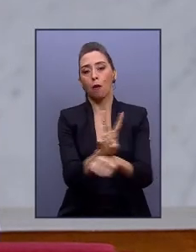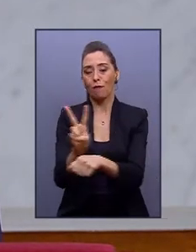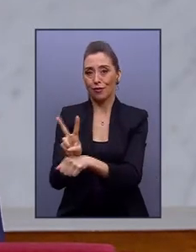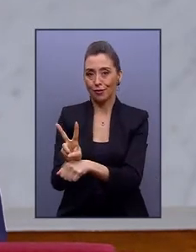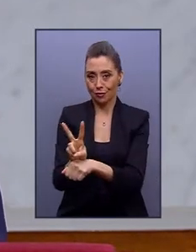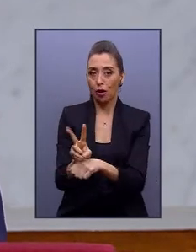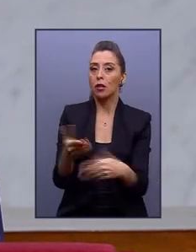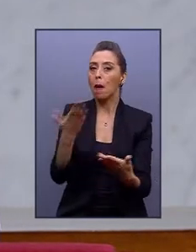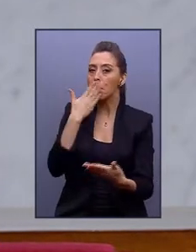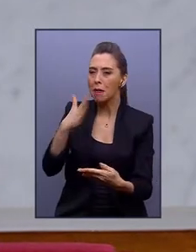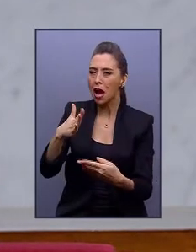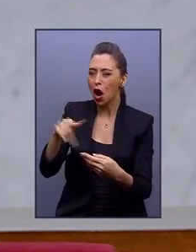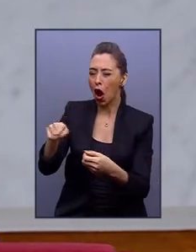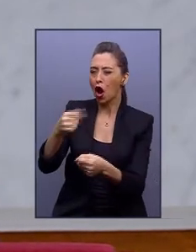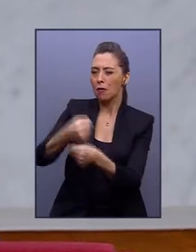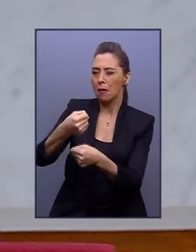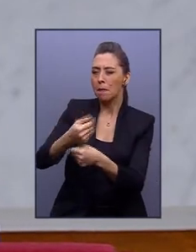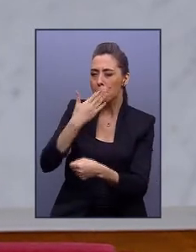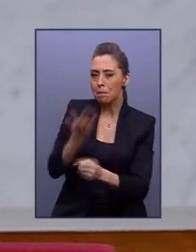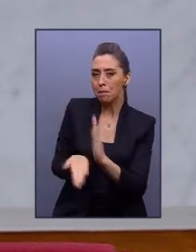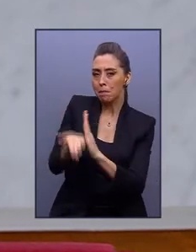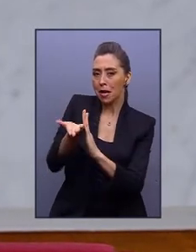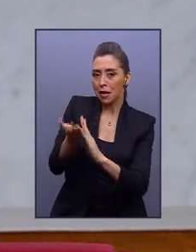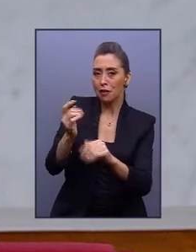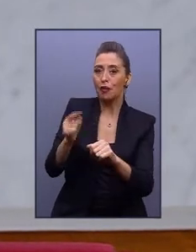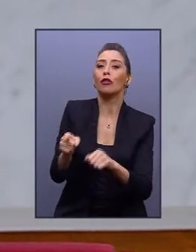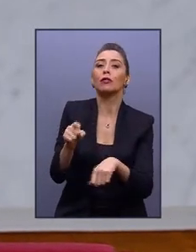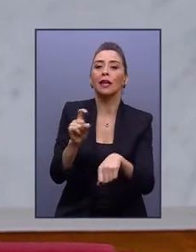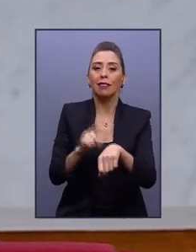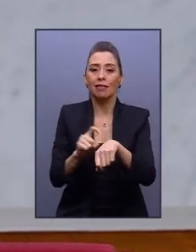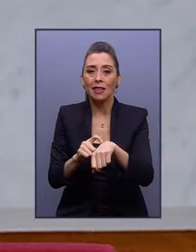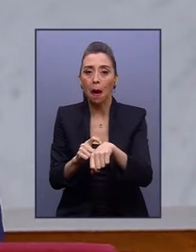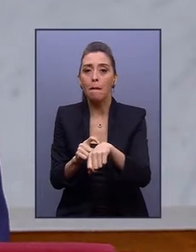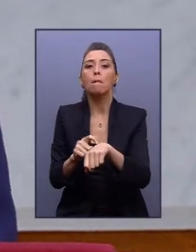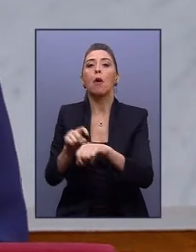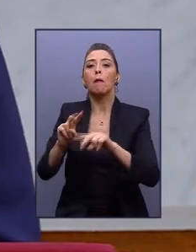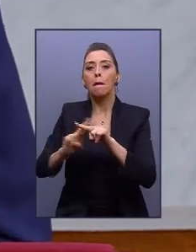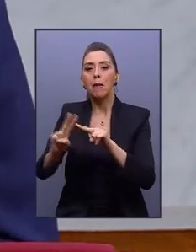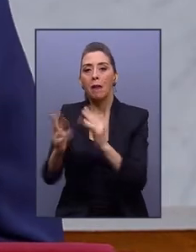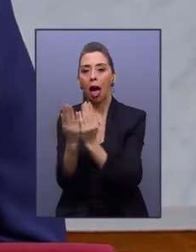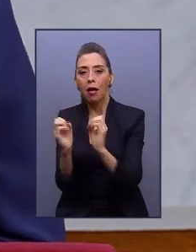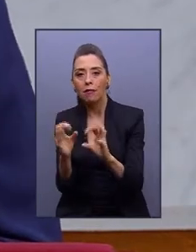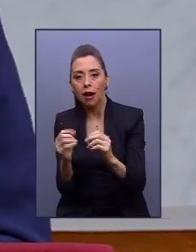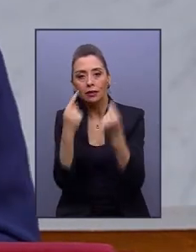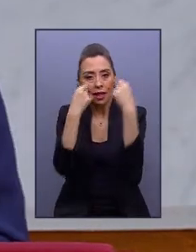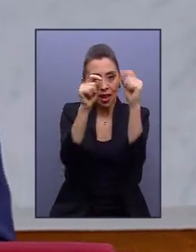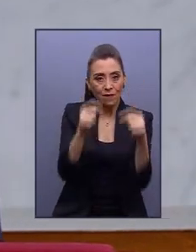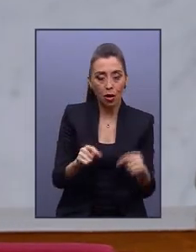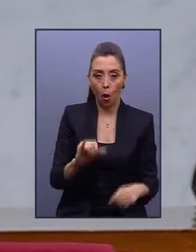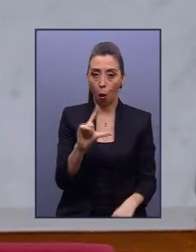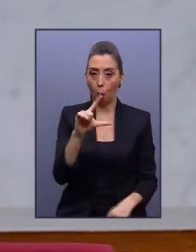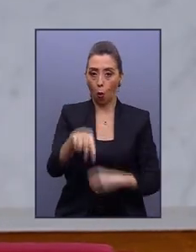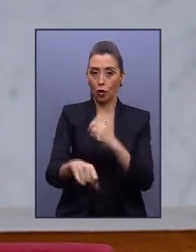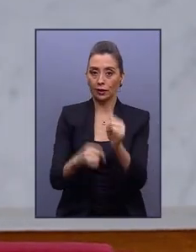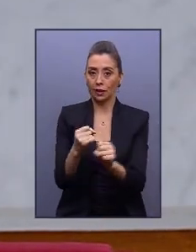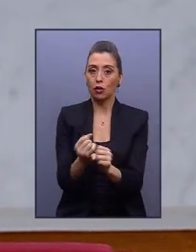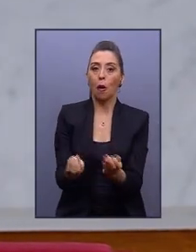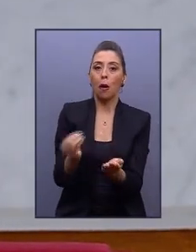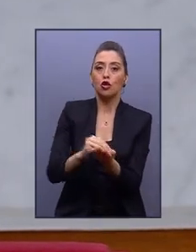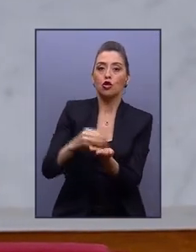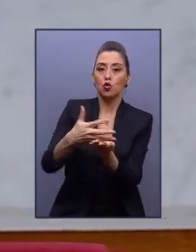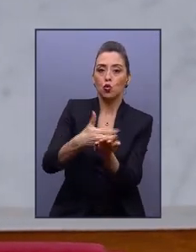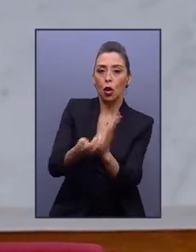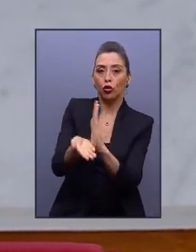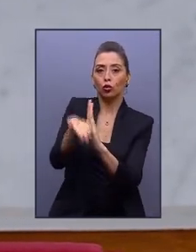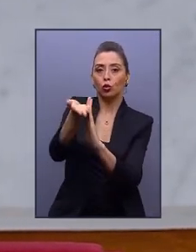sus condiciones laborales, aumentado su tiempo para preparar clases y evaluar. Y desde julio de este año aumentaremos las